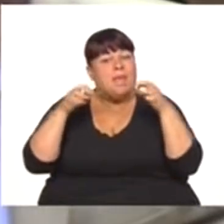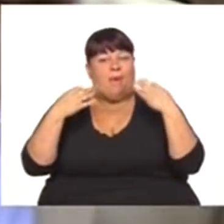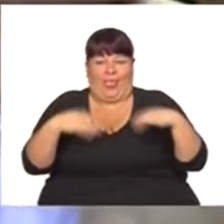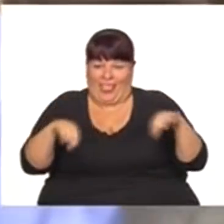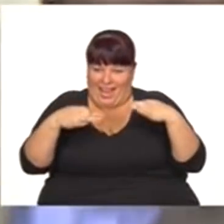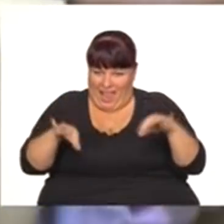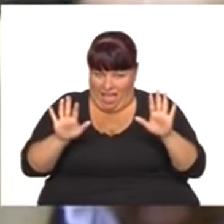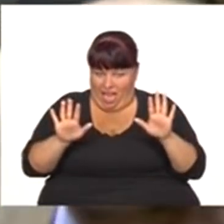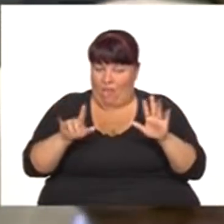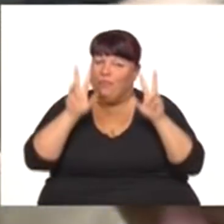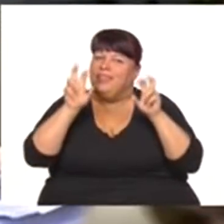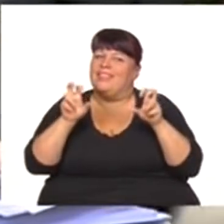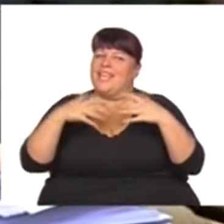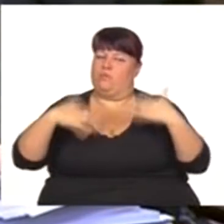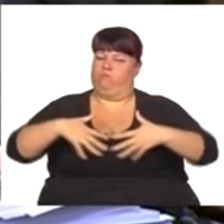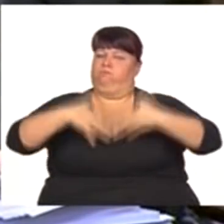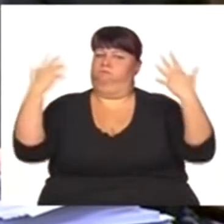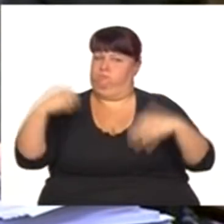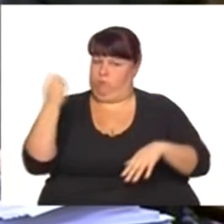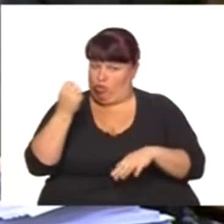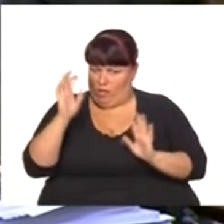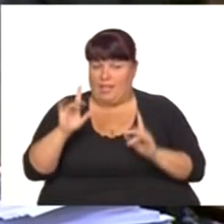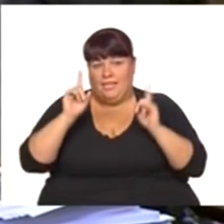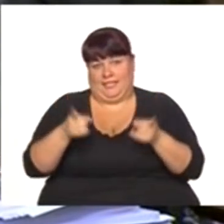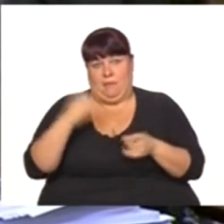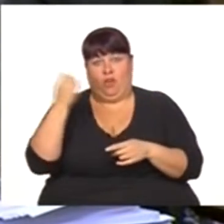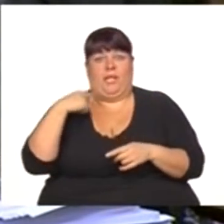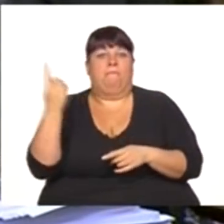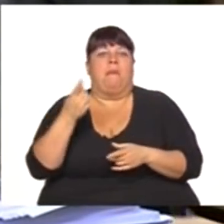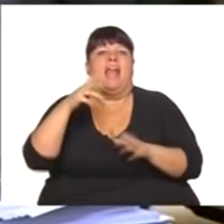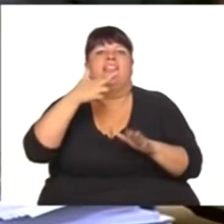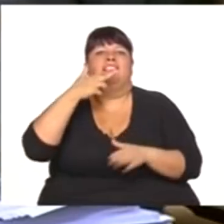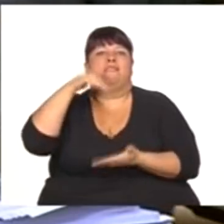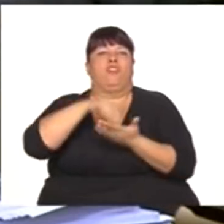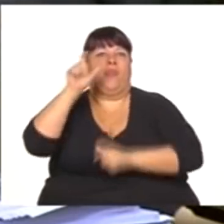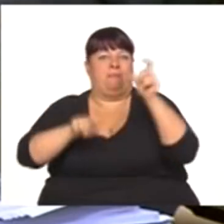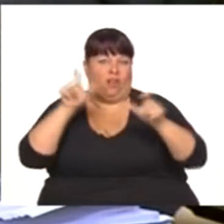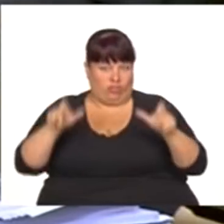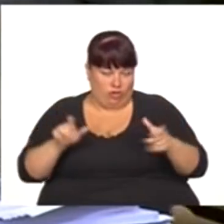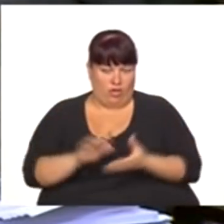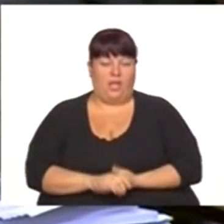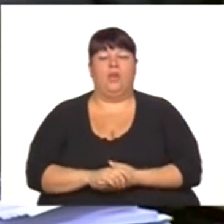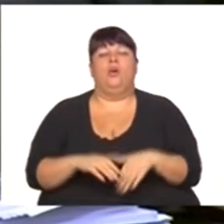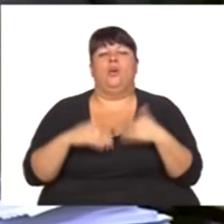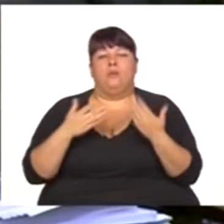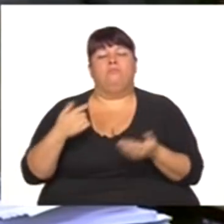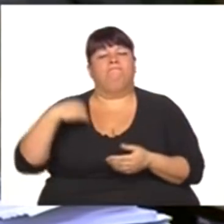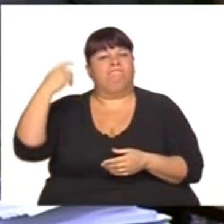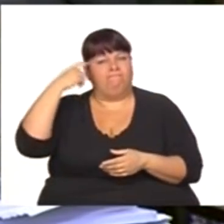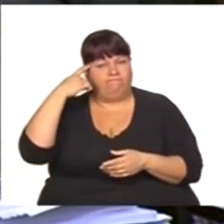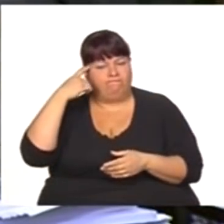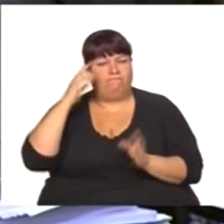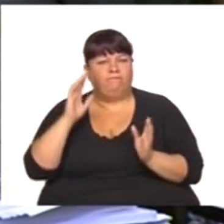sensible, es un tema de una magnitud extraordinaria y además es relevante para 17 millones de personas. Por eso es que creemos